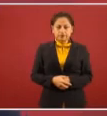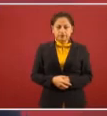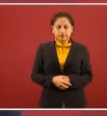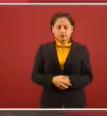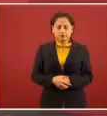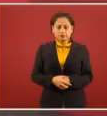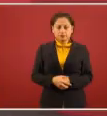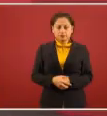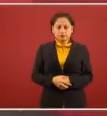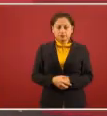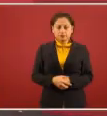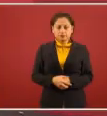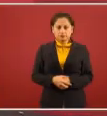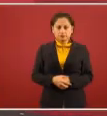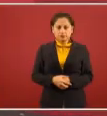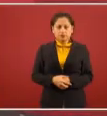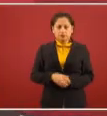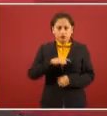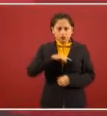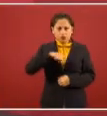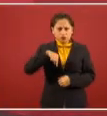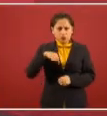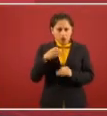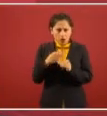de lo que se necesita,